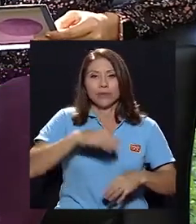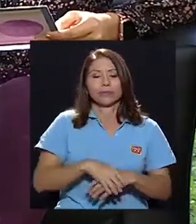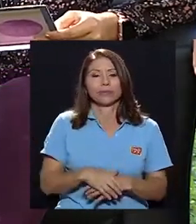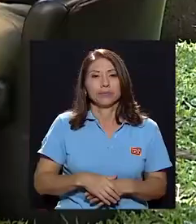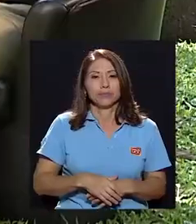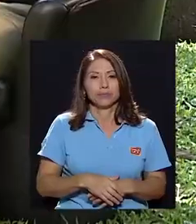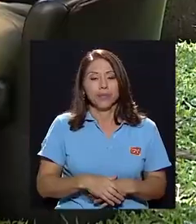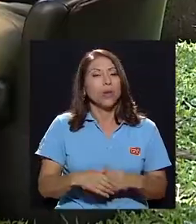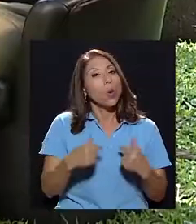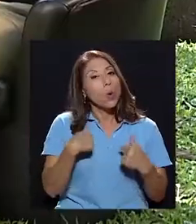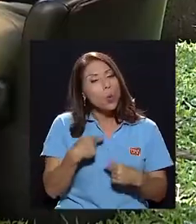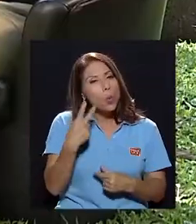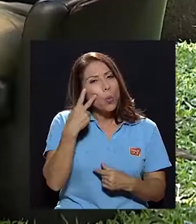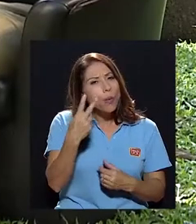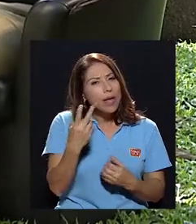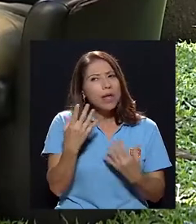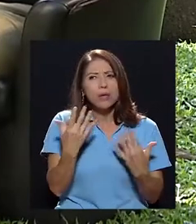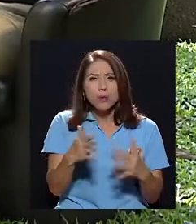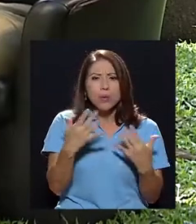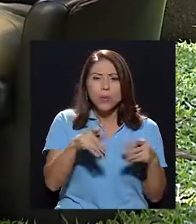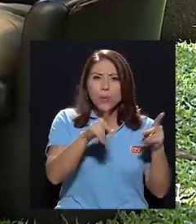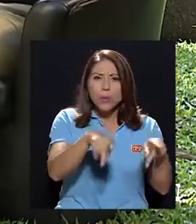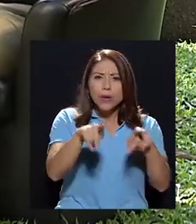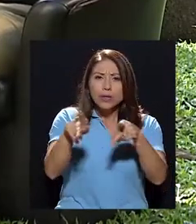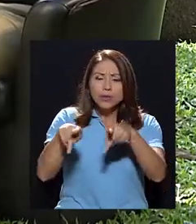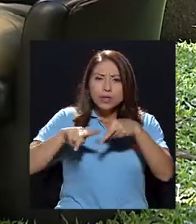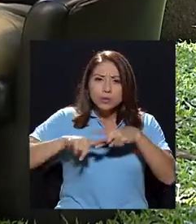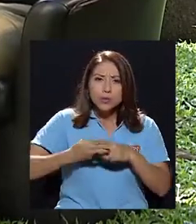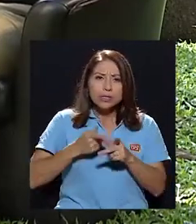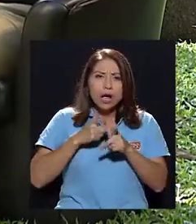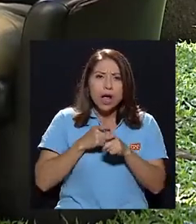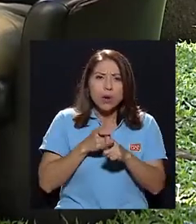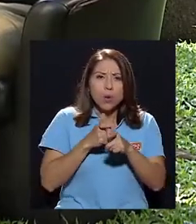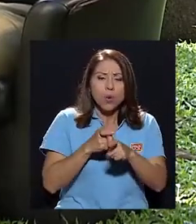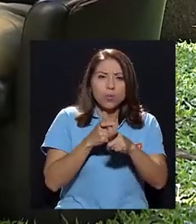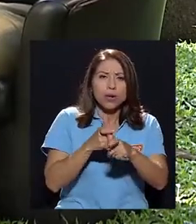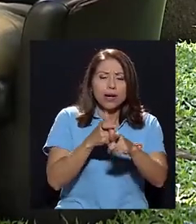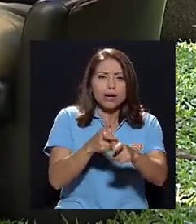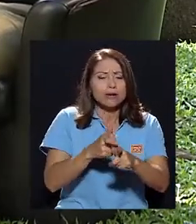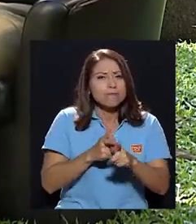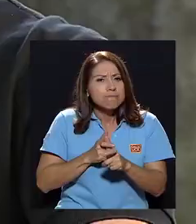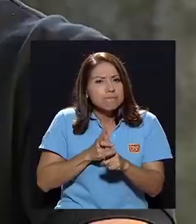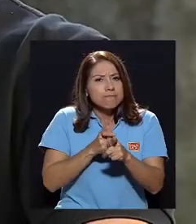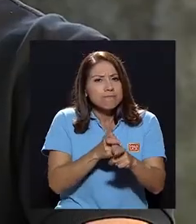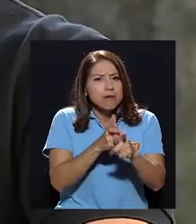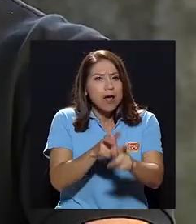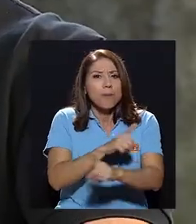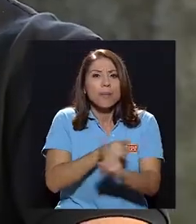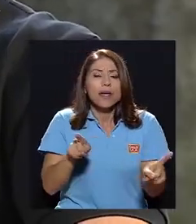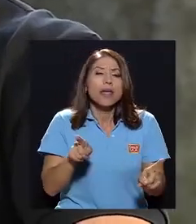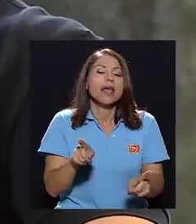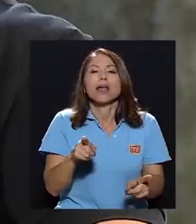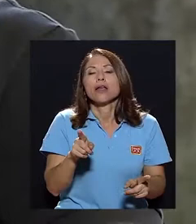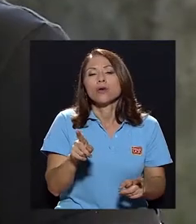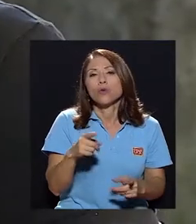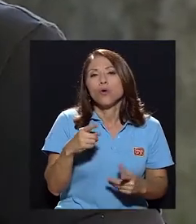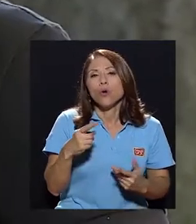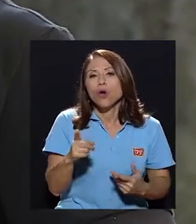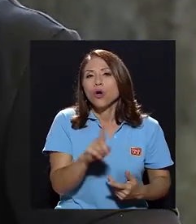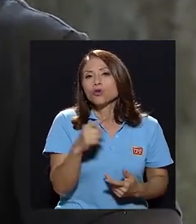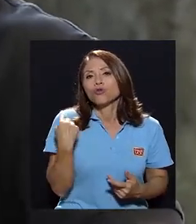agua. Mónica, uno ve que muchas veces las personas comienzan a correr, pero no más por un sentido altruista,